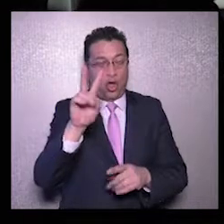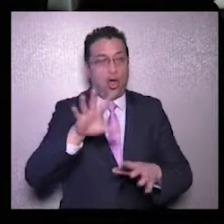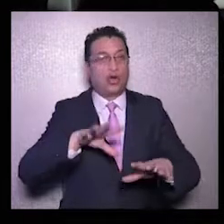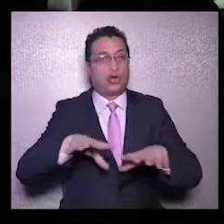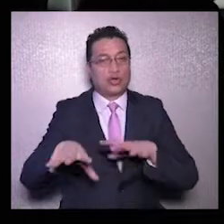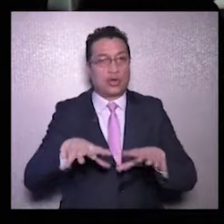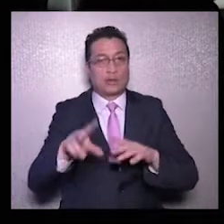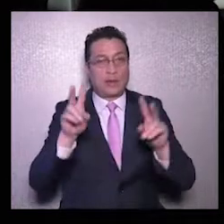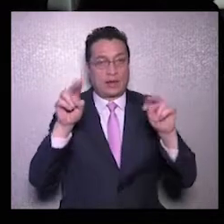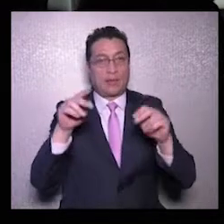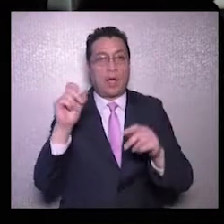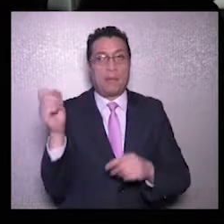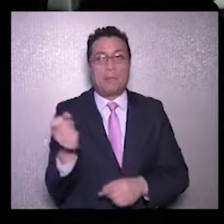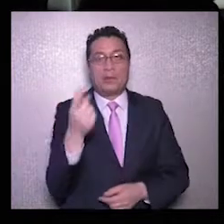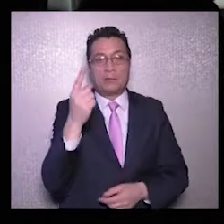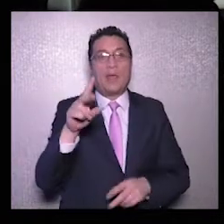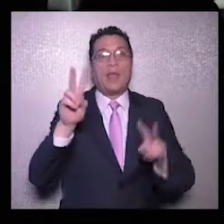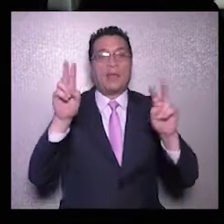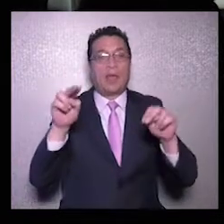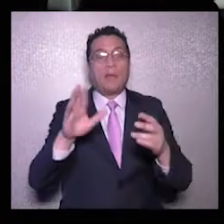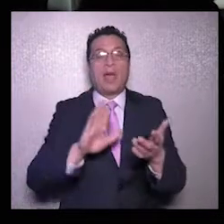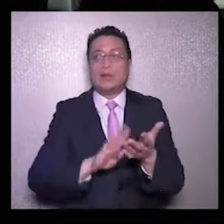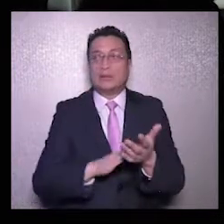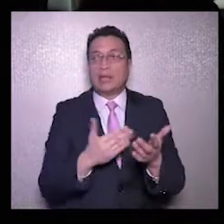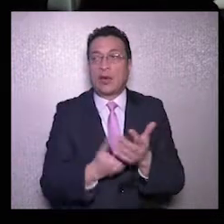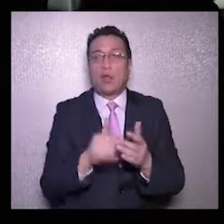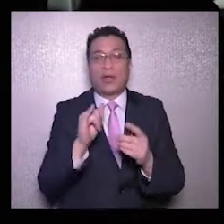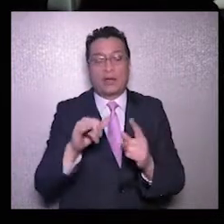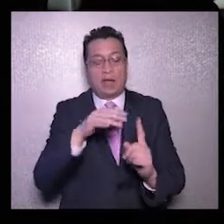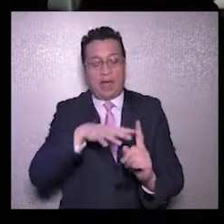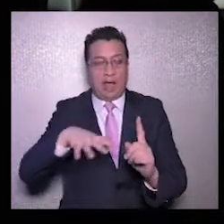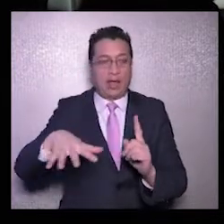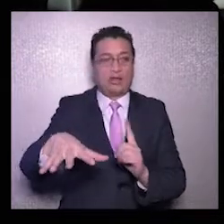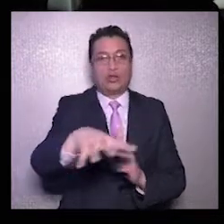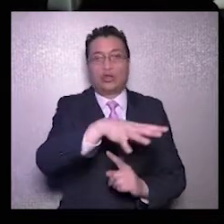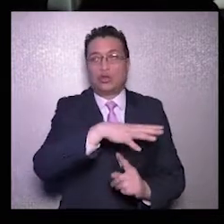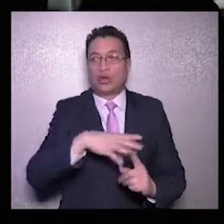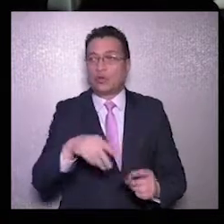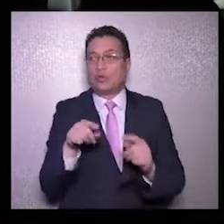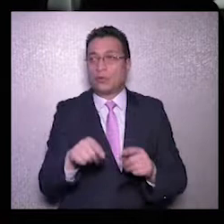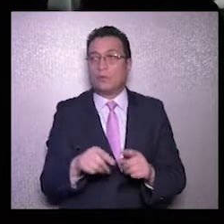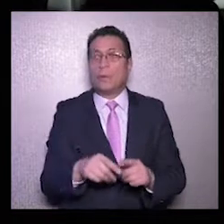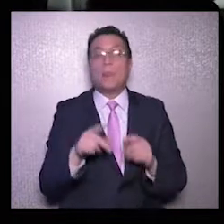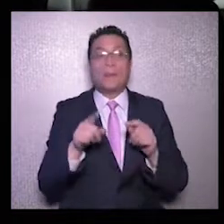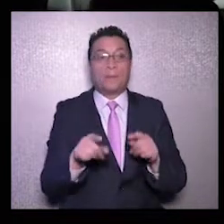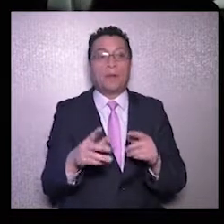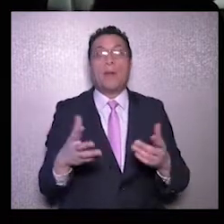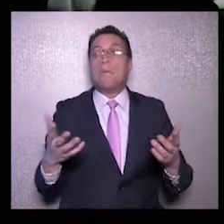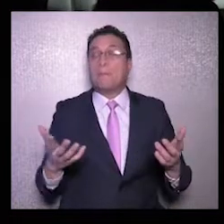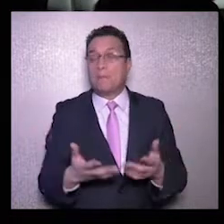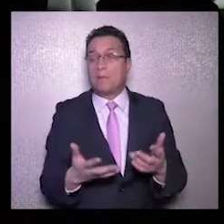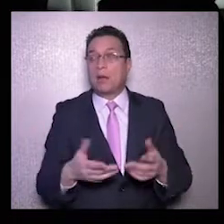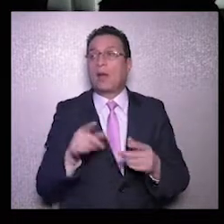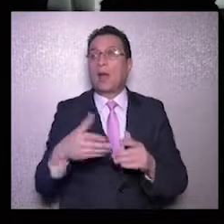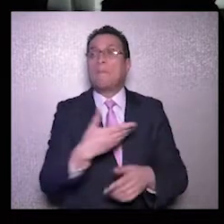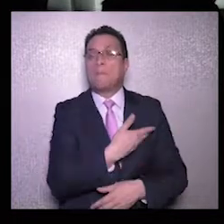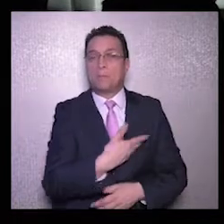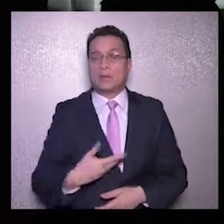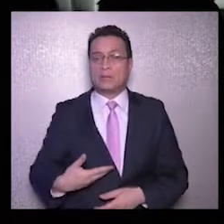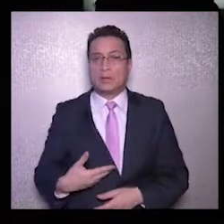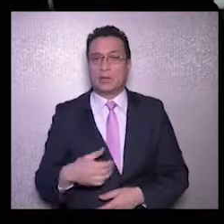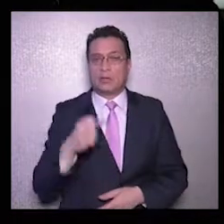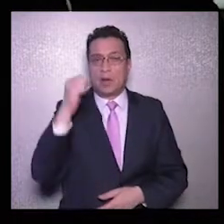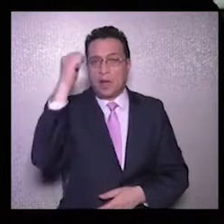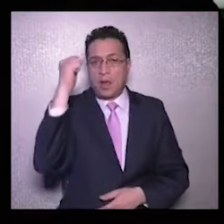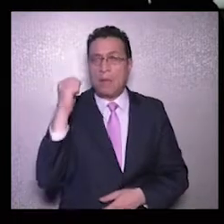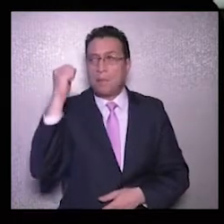el tema principal. El tema salud y su entorno, sus determinantes sociales, es para el presidente Piñera